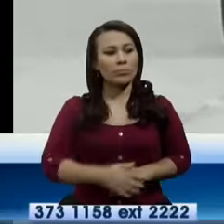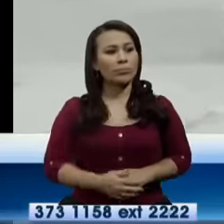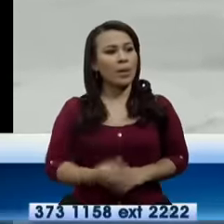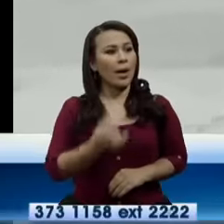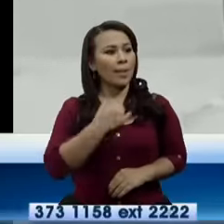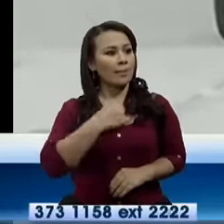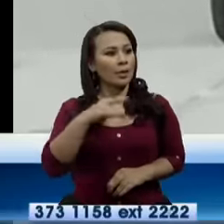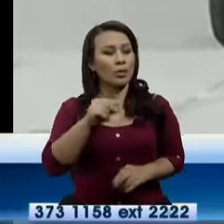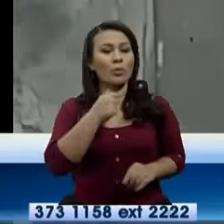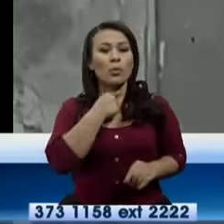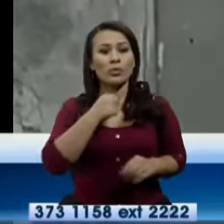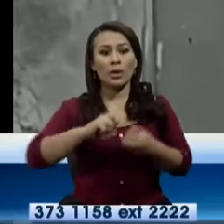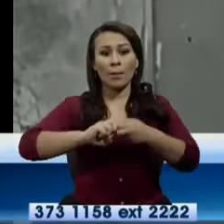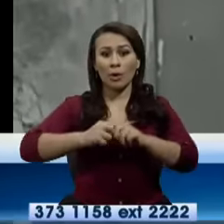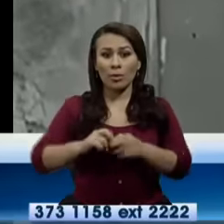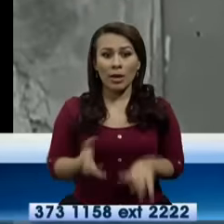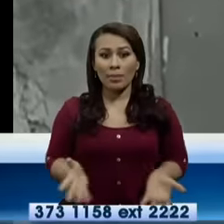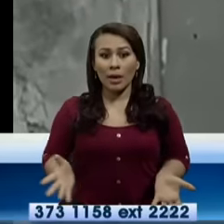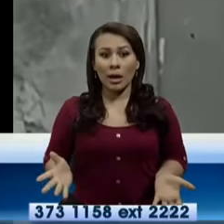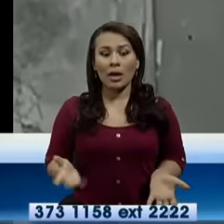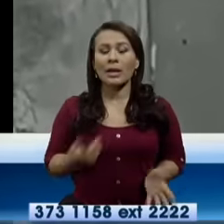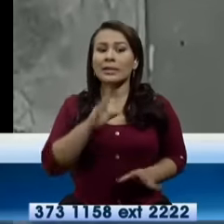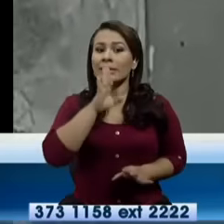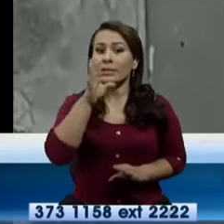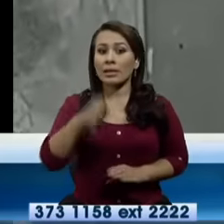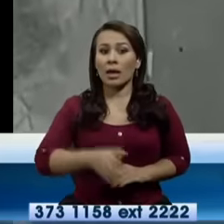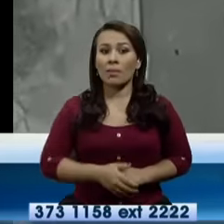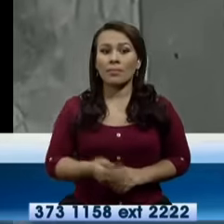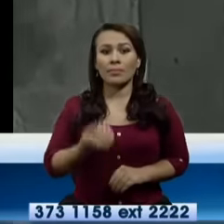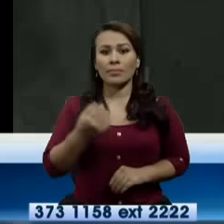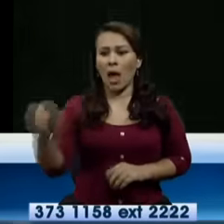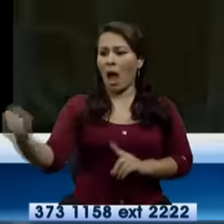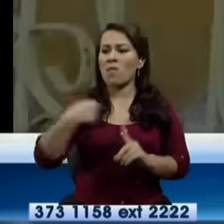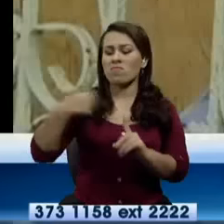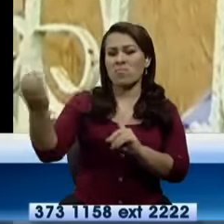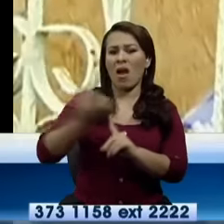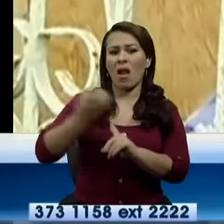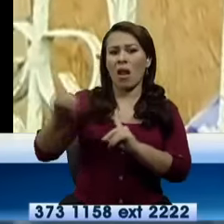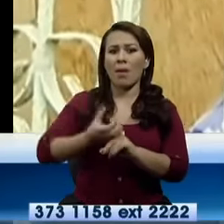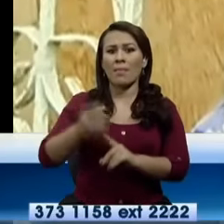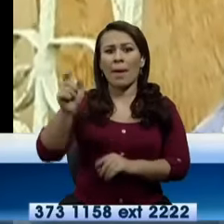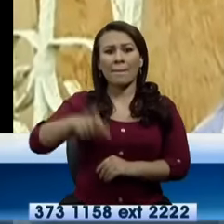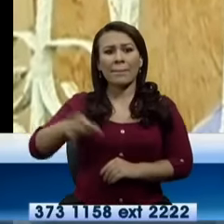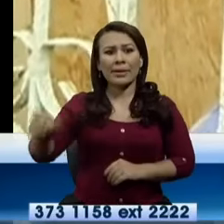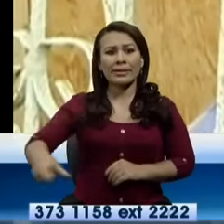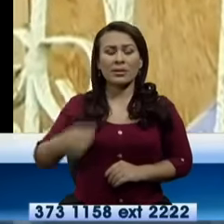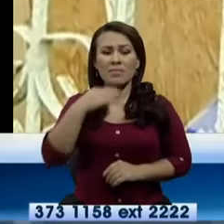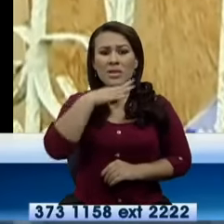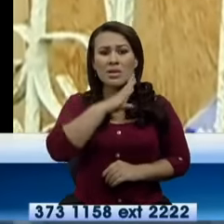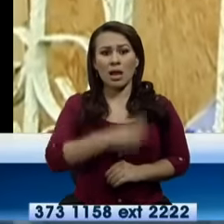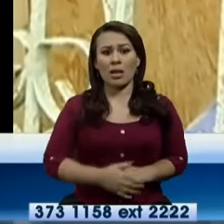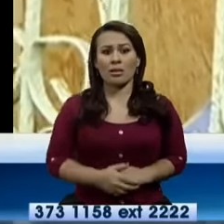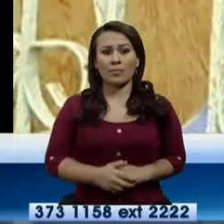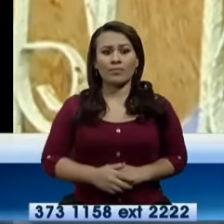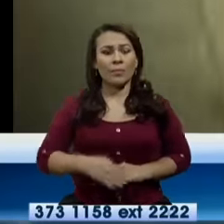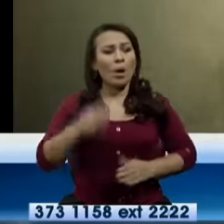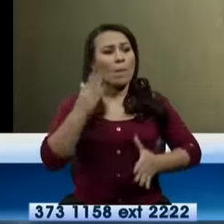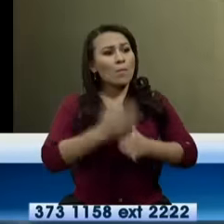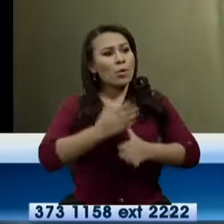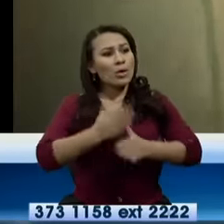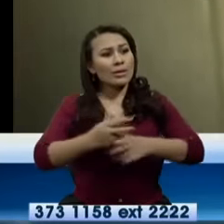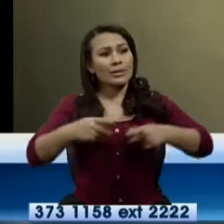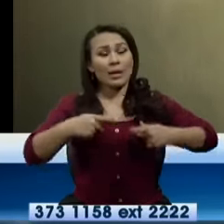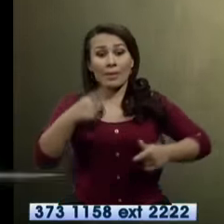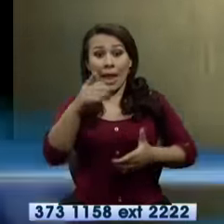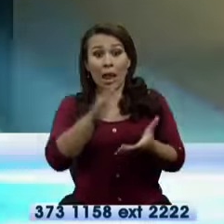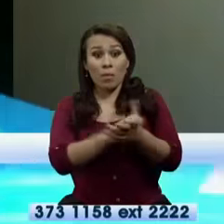gusta el problema ni nada siempre me buscan problemas porque son personas que que se dedican a fastidiar la vida el